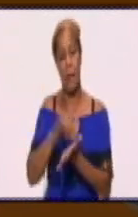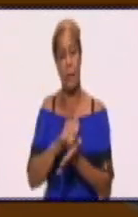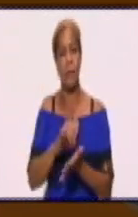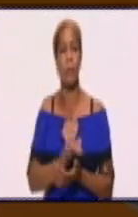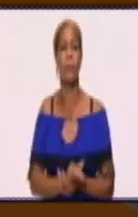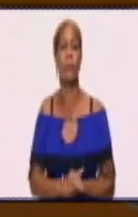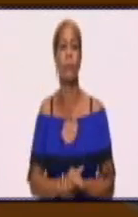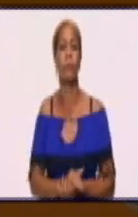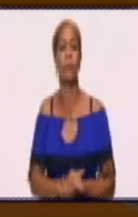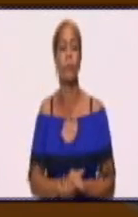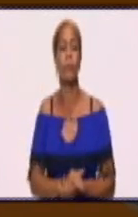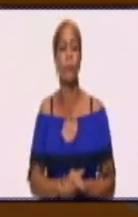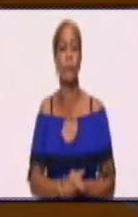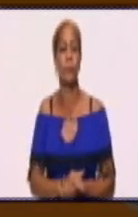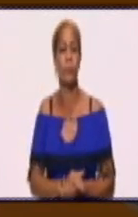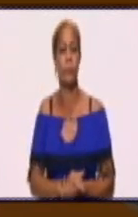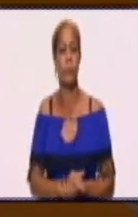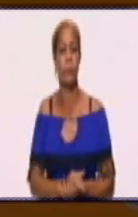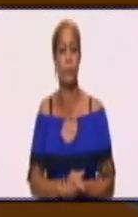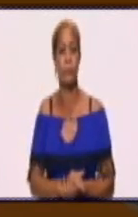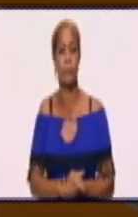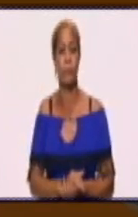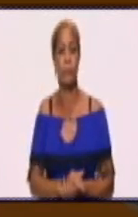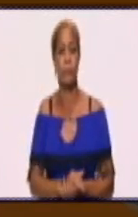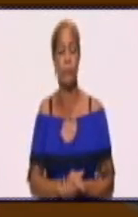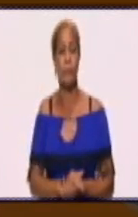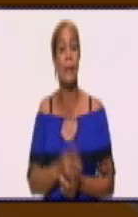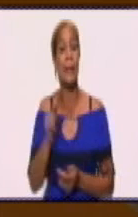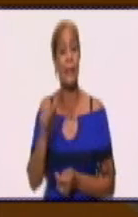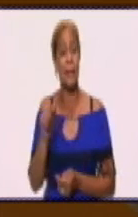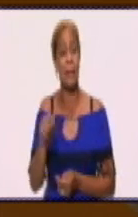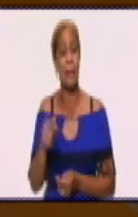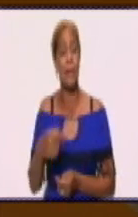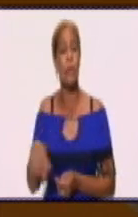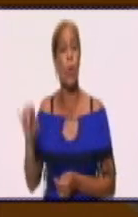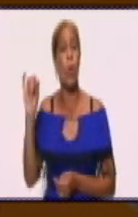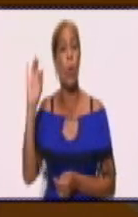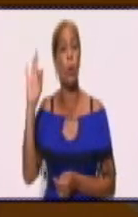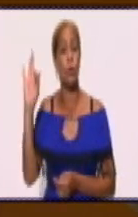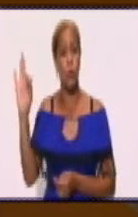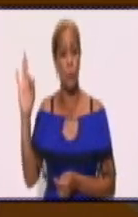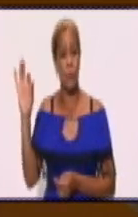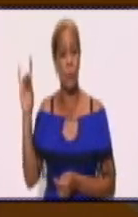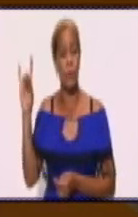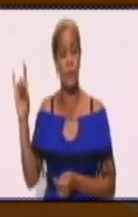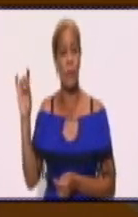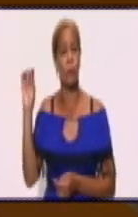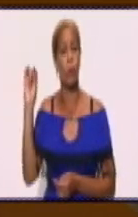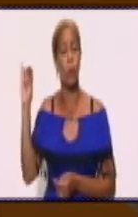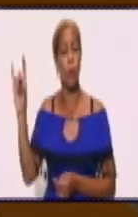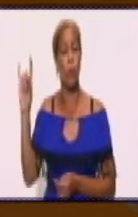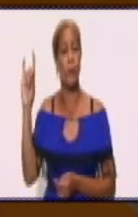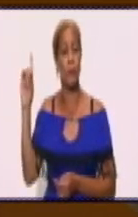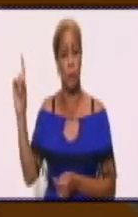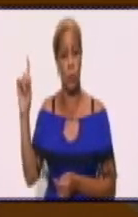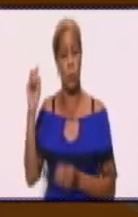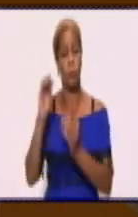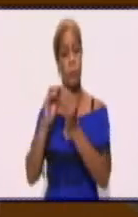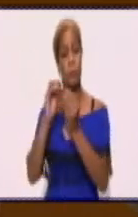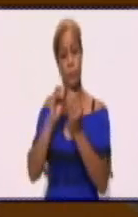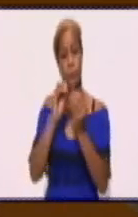contagiadas con la COVID desde que comenzó la epidemia. Y de ellos 8.991 son autóctonos y 372